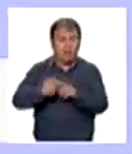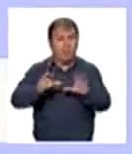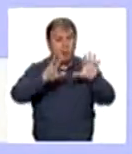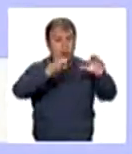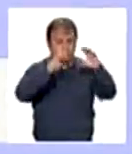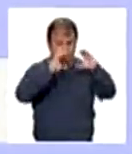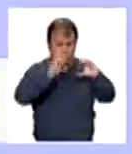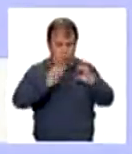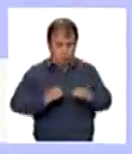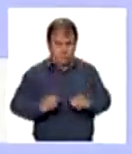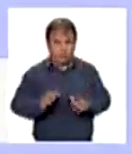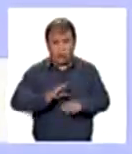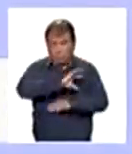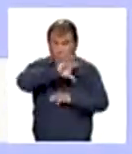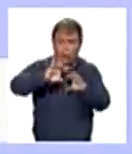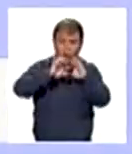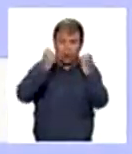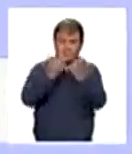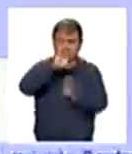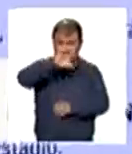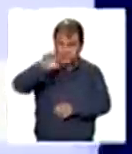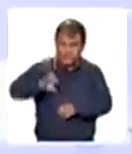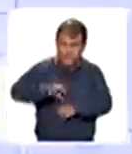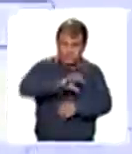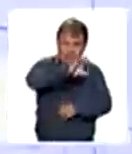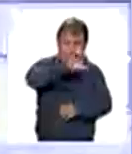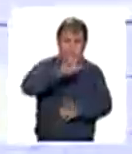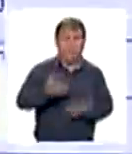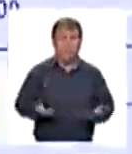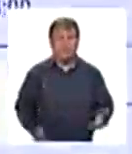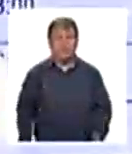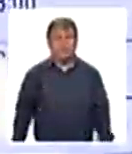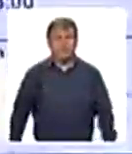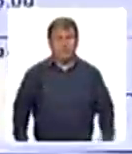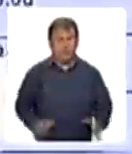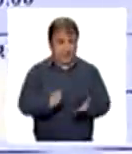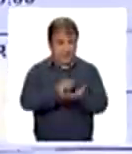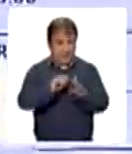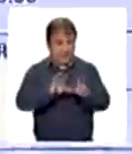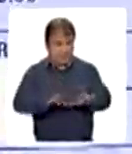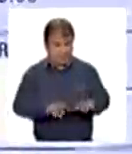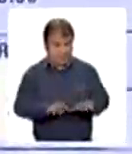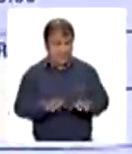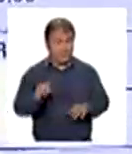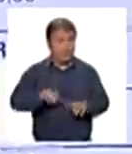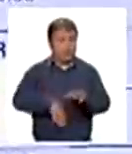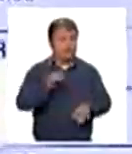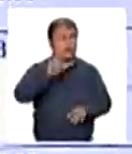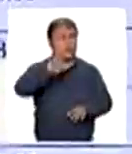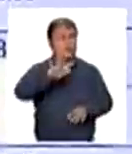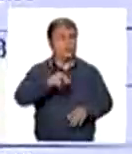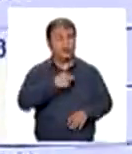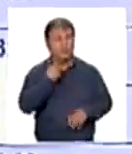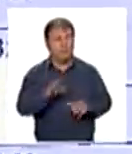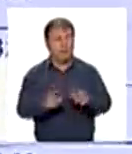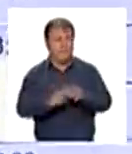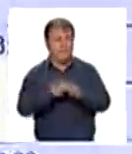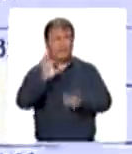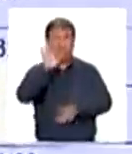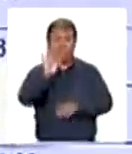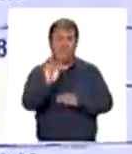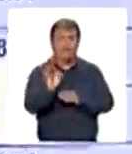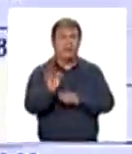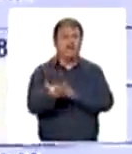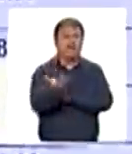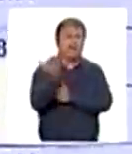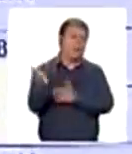son todos los sectores del estrado del estadio. Y acá está. Inscripción para el sorteo 3 de noviembre a las 9 de la mañana